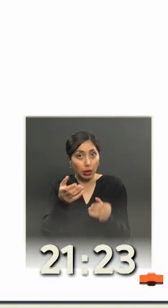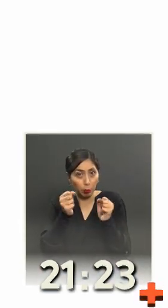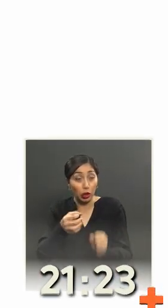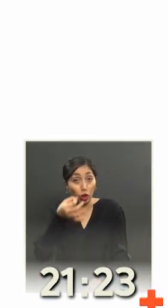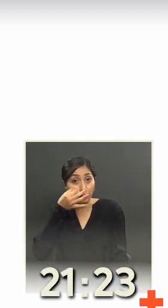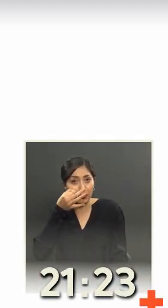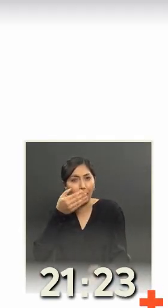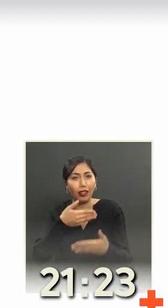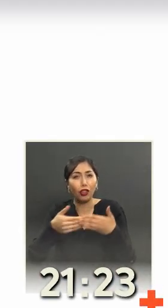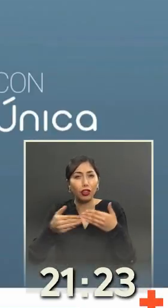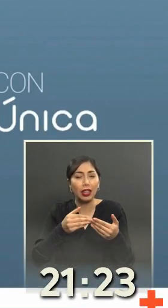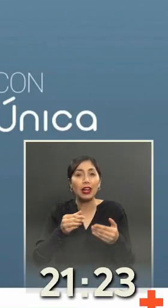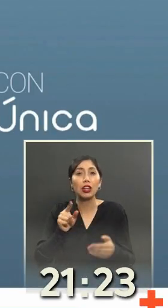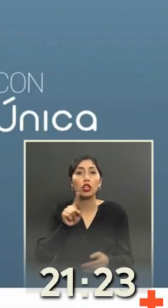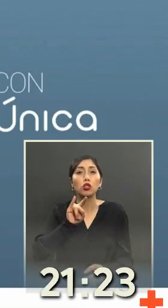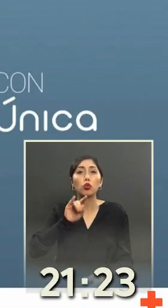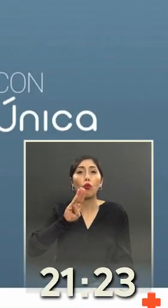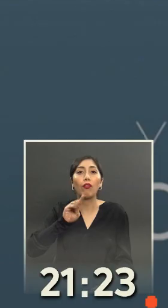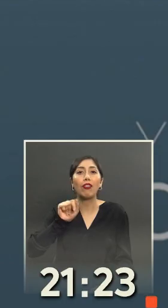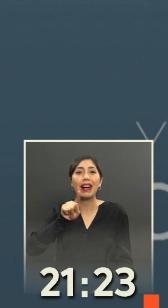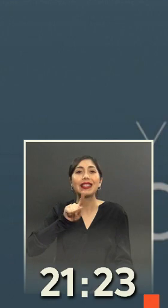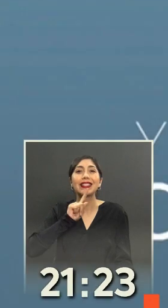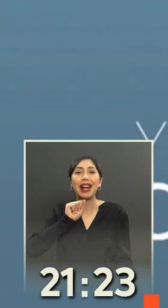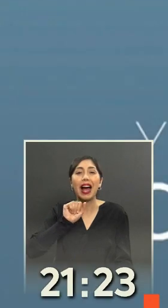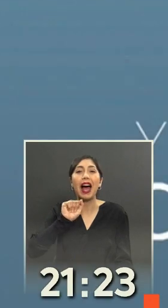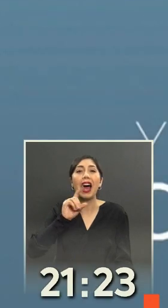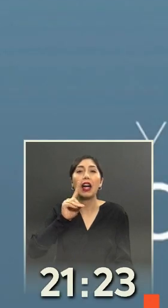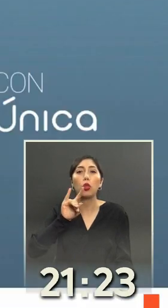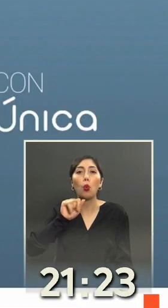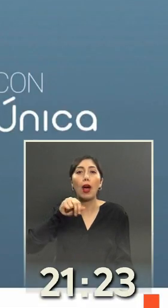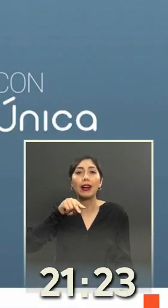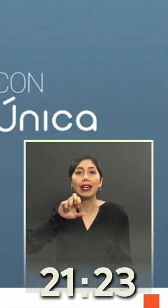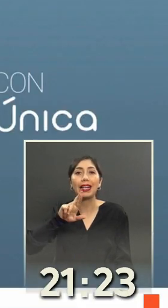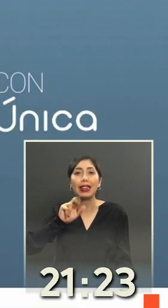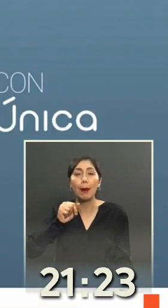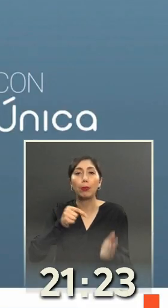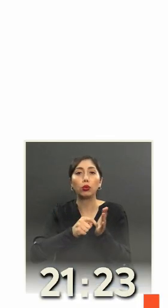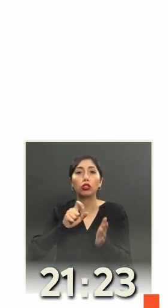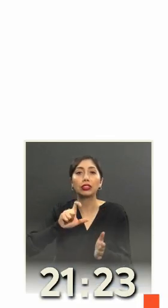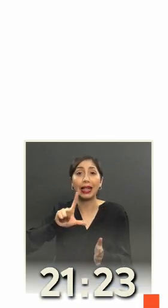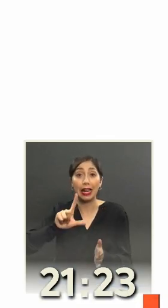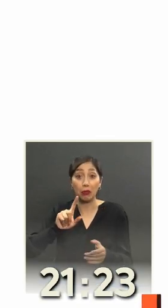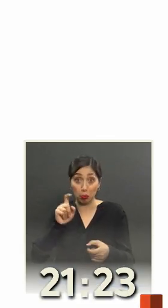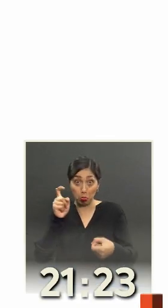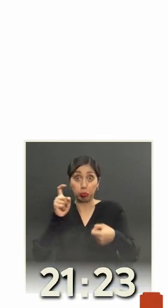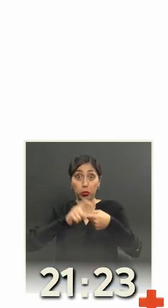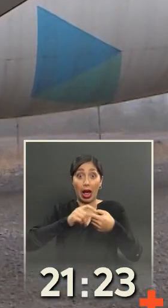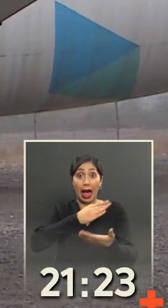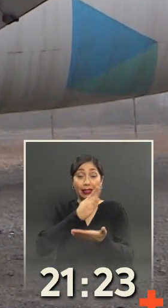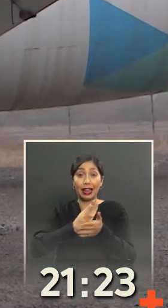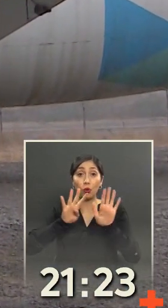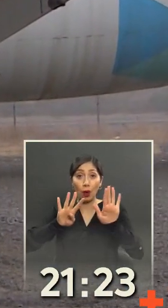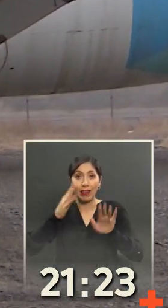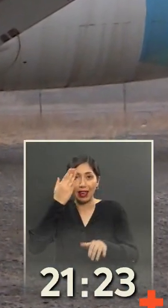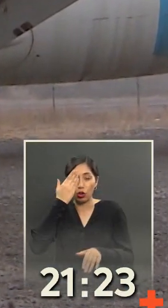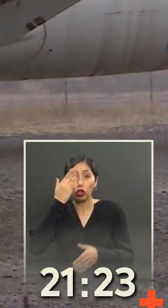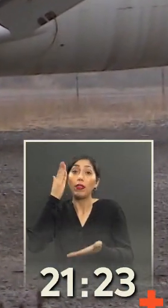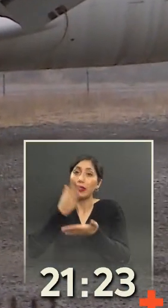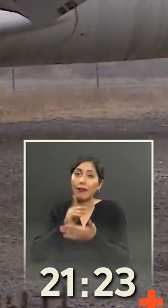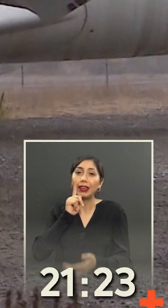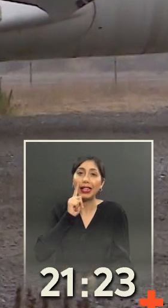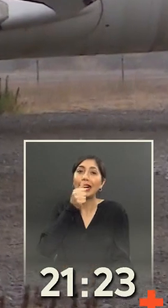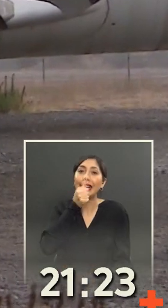subasta aduanera punto cl la inscripción será hasta el 9 de agosto y como requisitos debe tener clave única para pujar